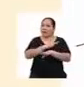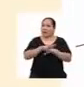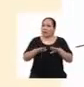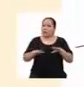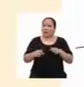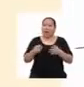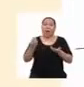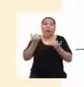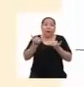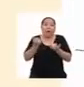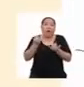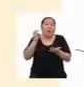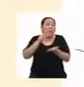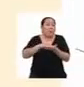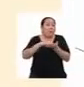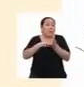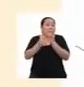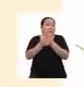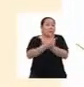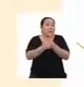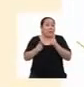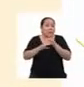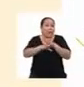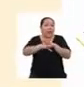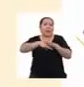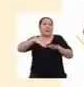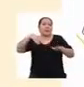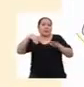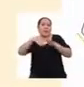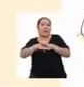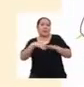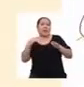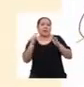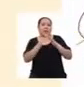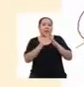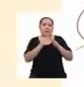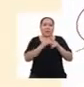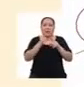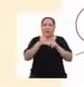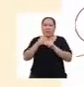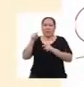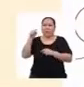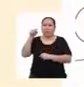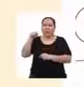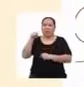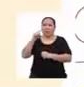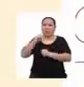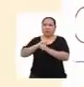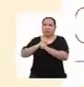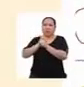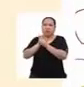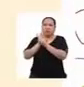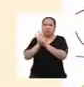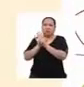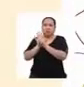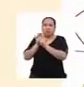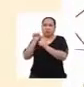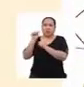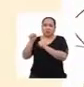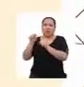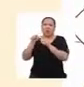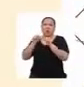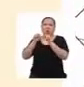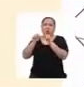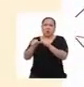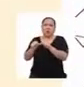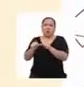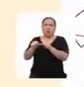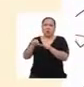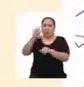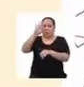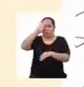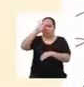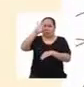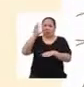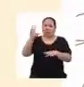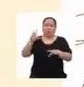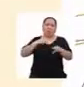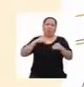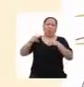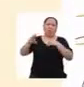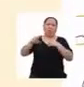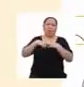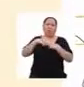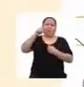salir de nuestras casas. Sin embargo, el virus del COVID-19 todavía está afectando a la población. Tenemos